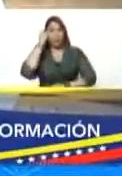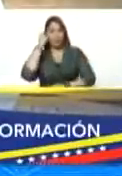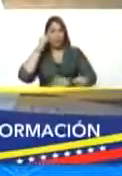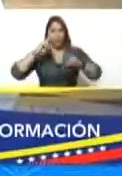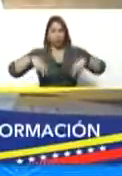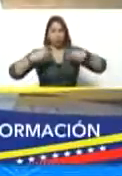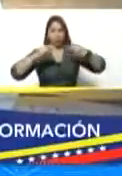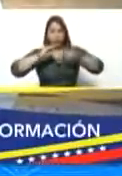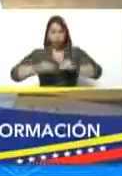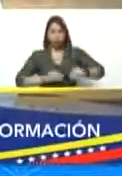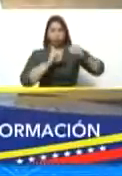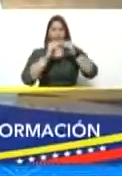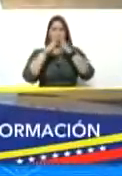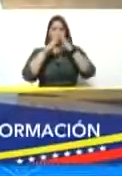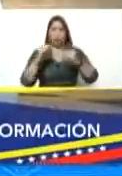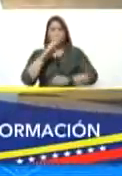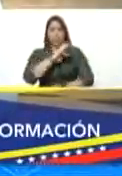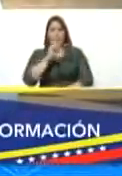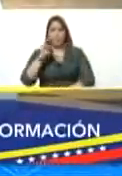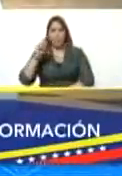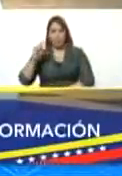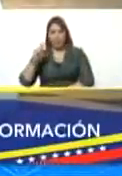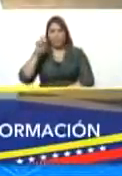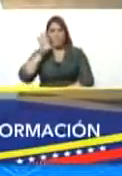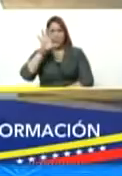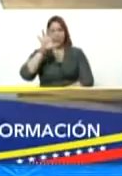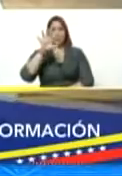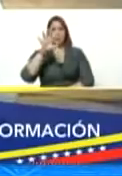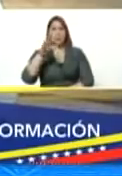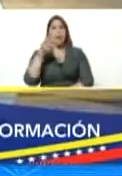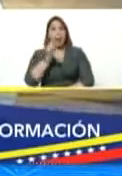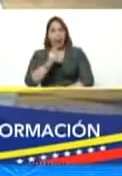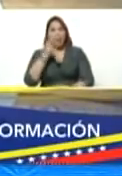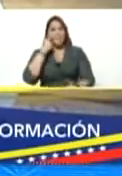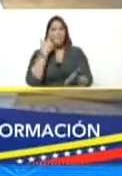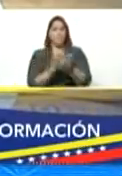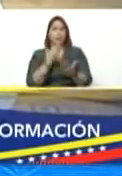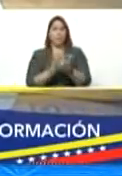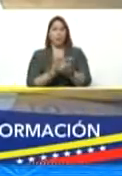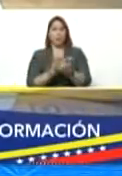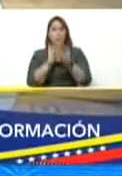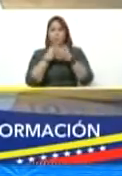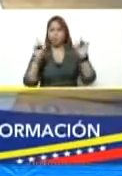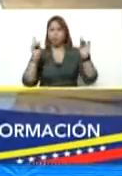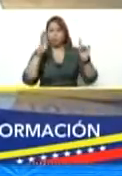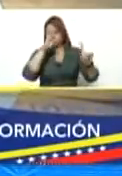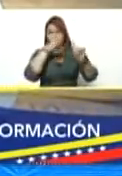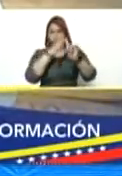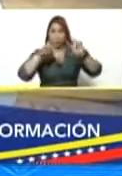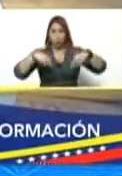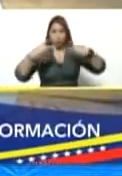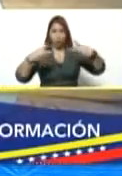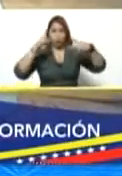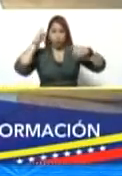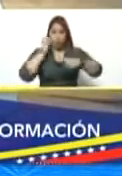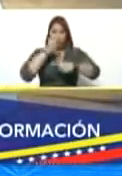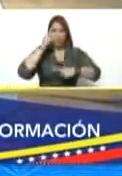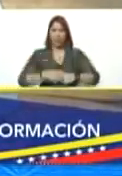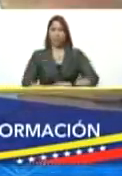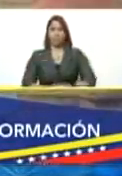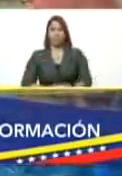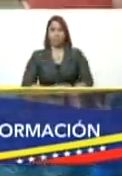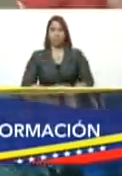todos los CPT del país que están pendientes en democracia directa de su renovación.